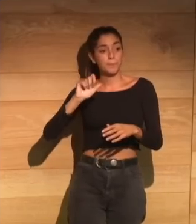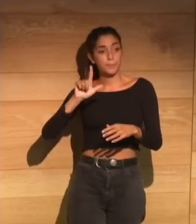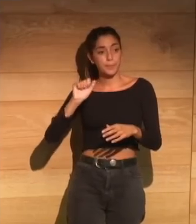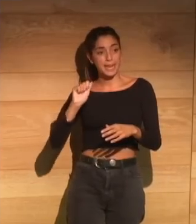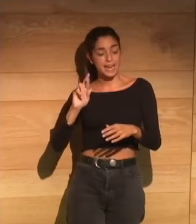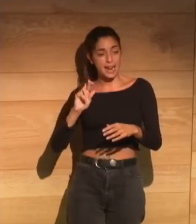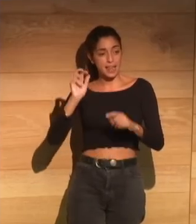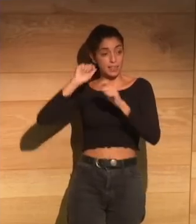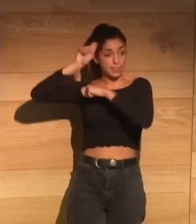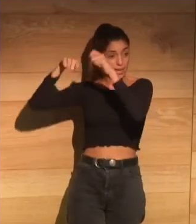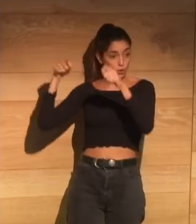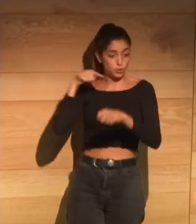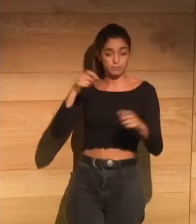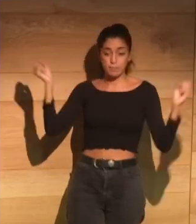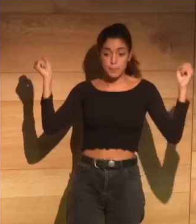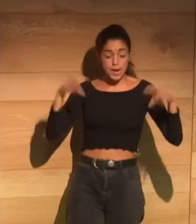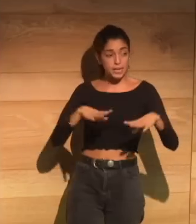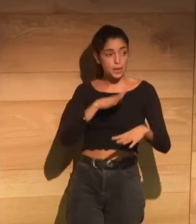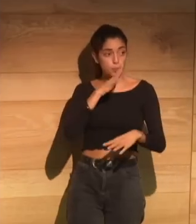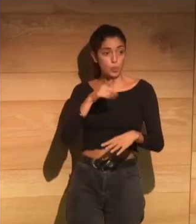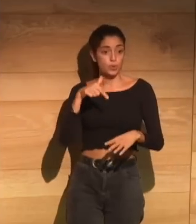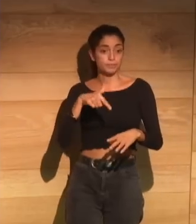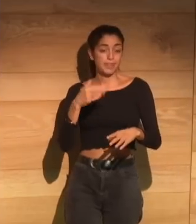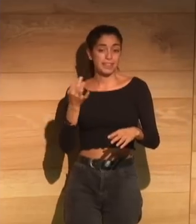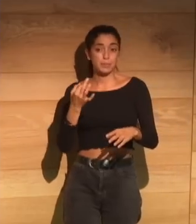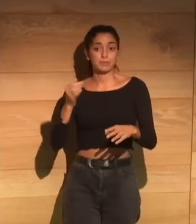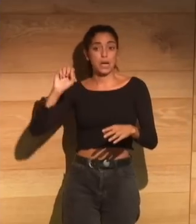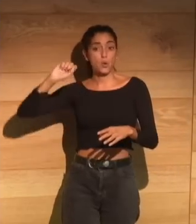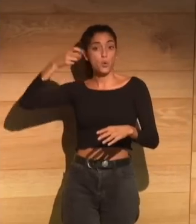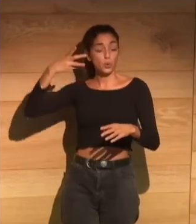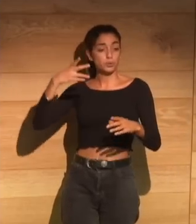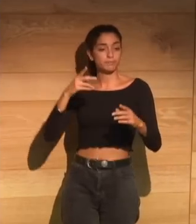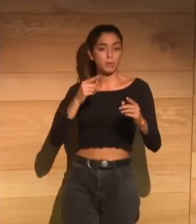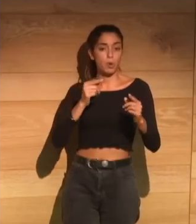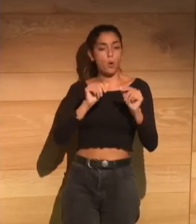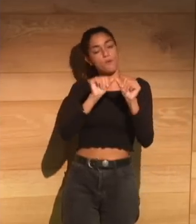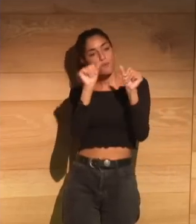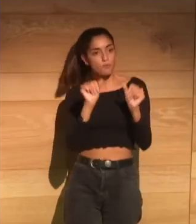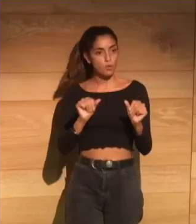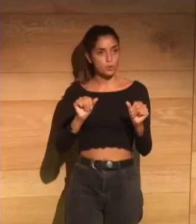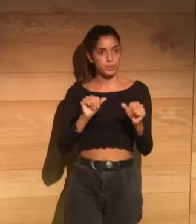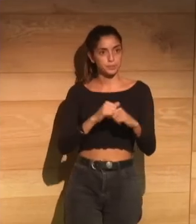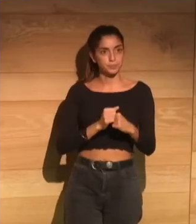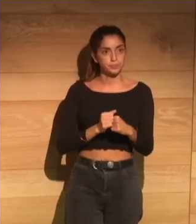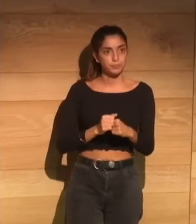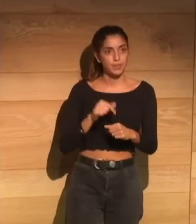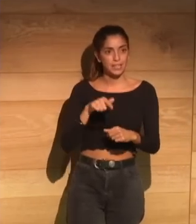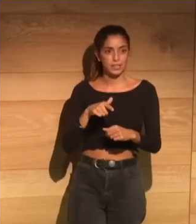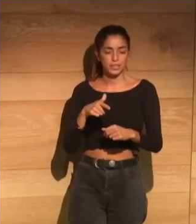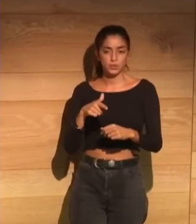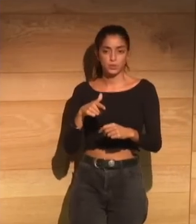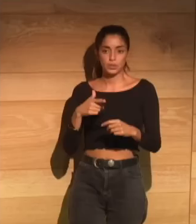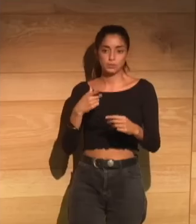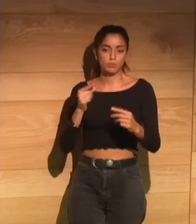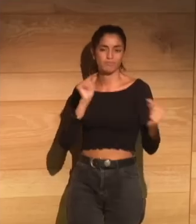magia, es simplemente porque la luz tiene forma física en última instancia. Entonces eso es, bueno, hay una enorme y